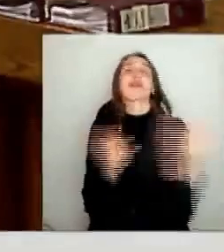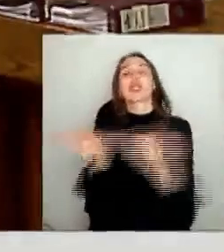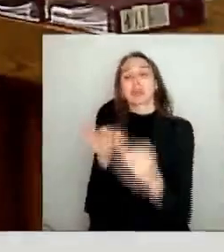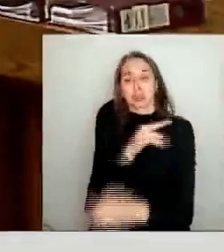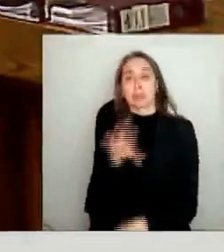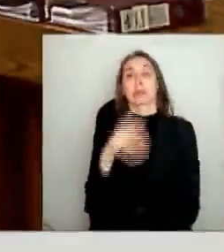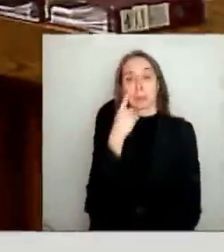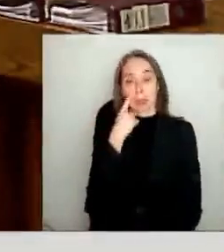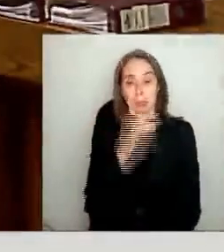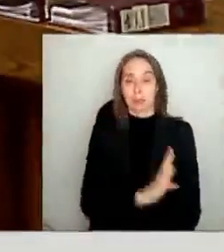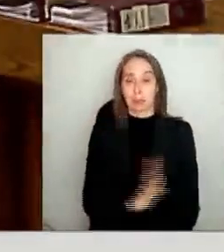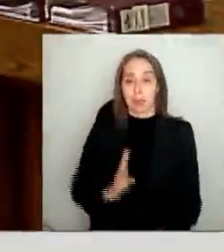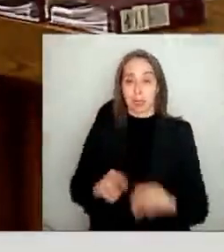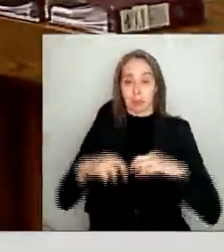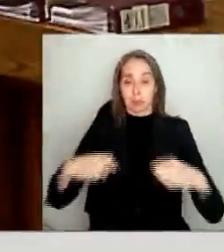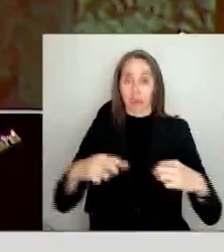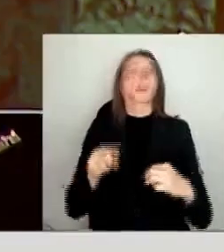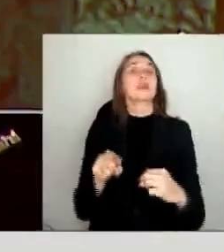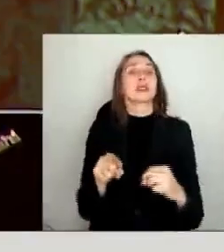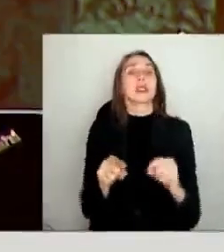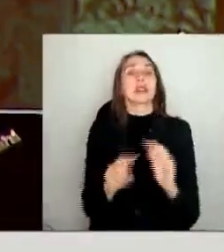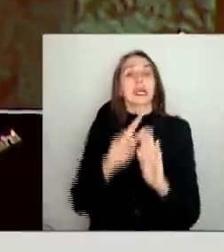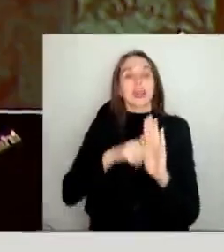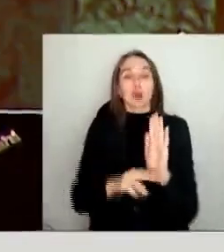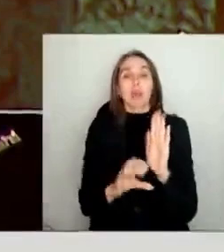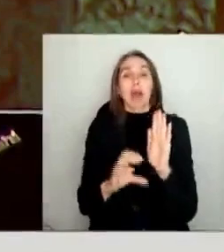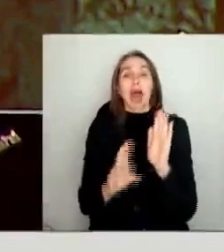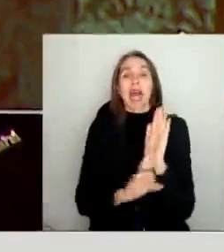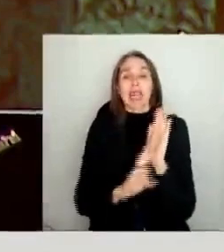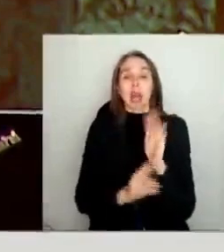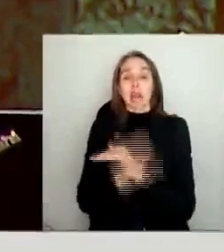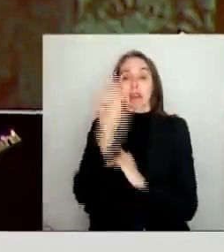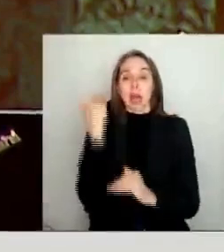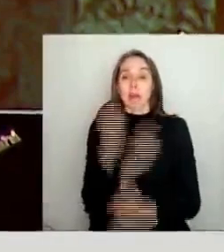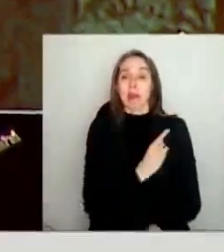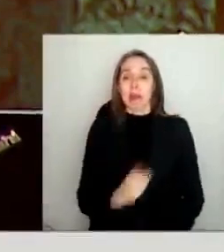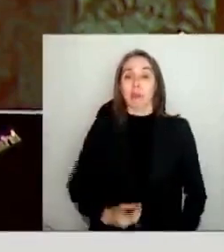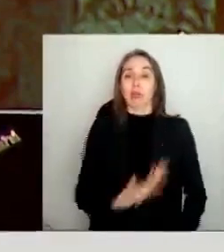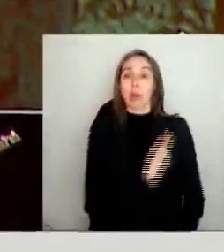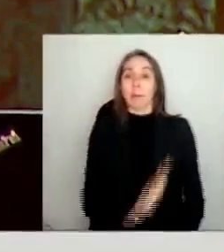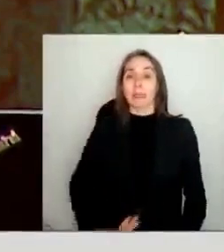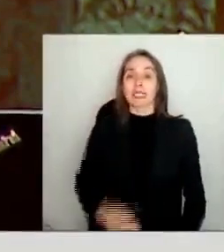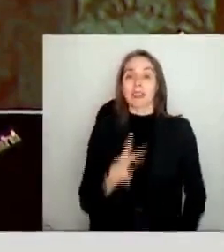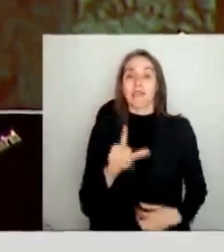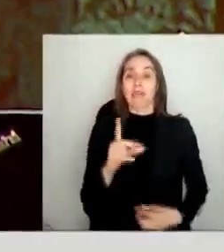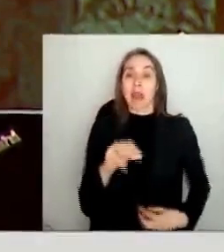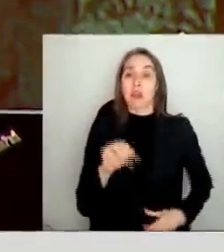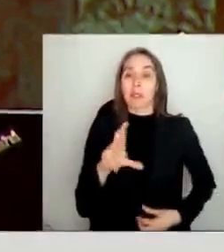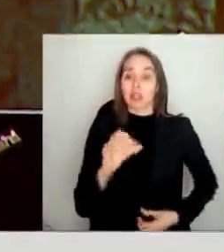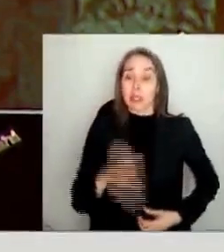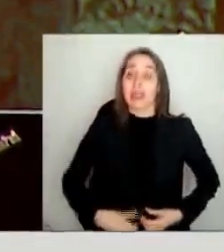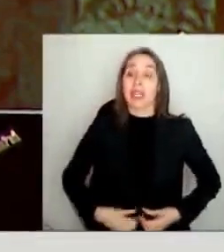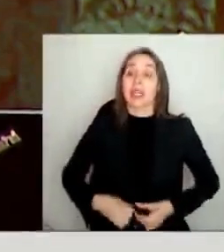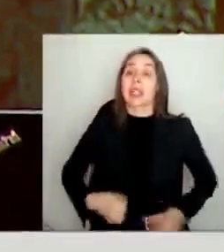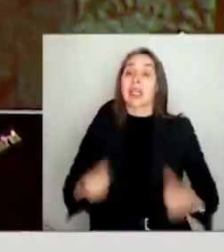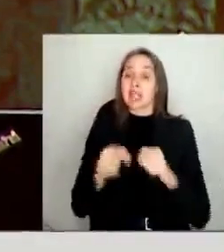la reforma reglamentaria se la podemos mandar anterior en la época del diputado blado domidos y Tratamos de hacer lo que ustedes quieren hacer después de una